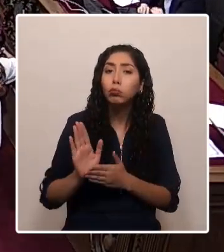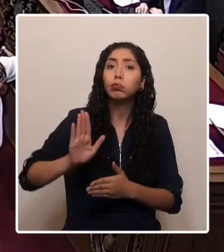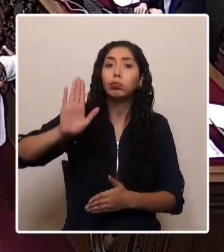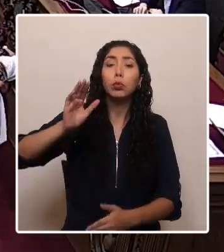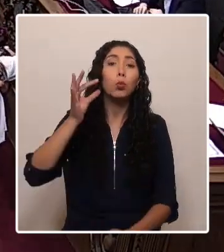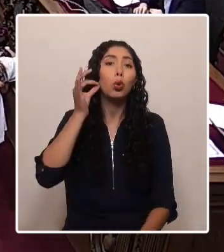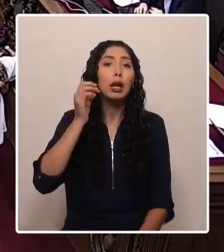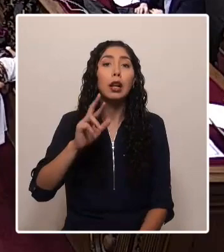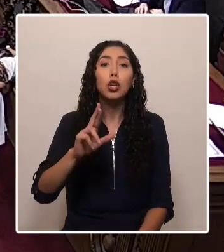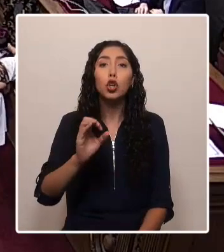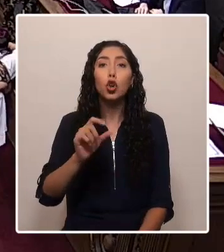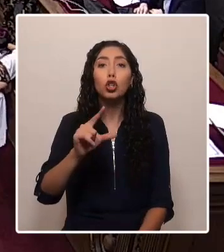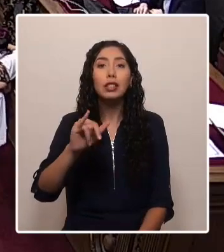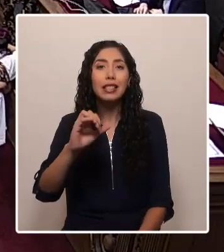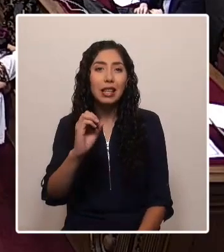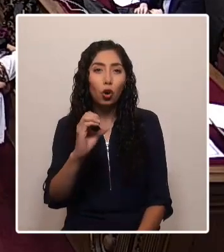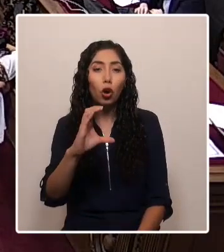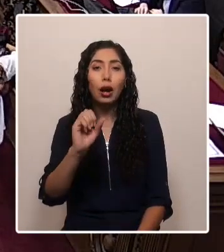Arias.